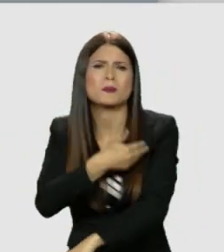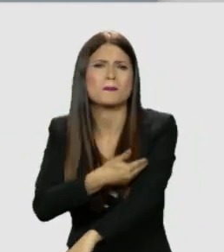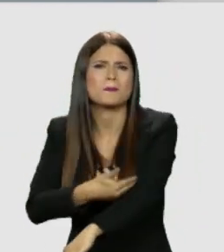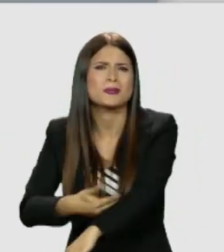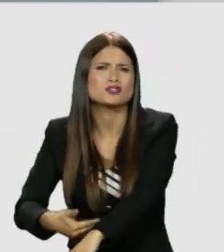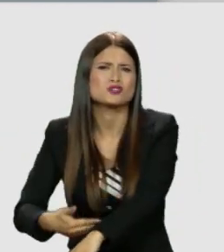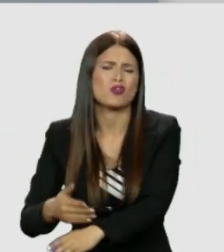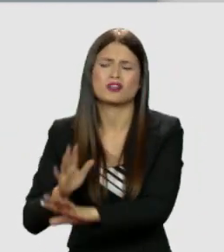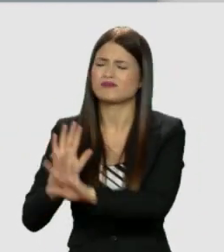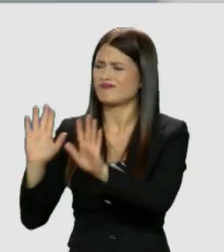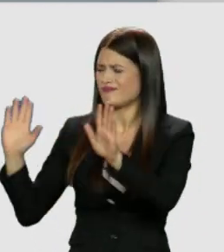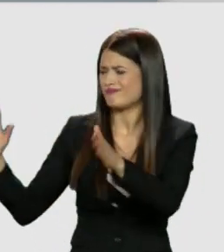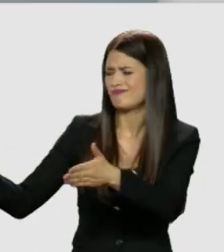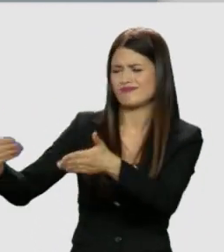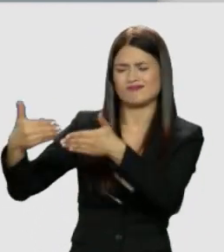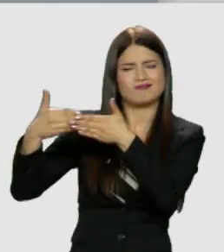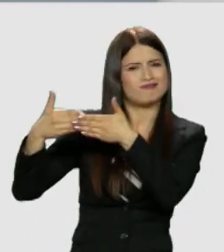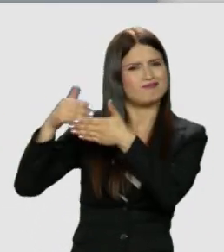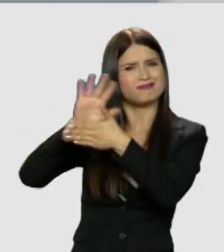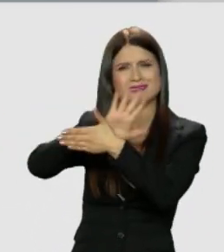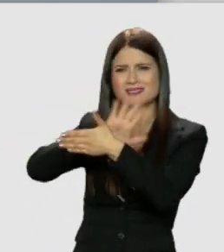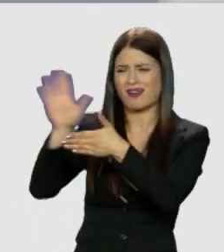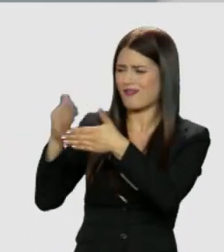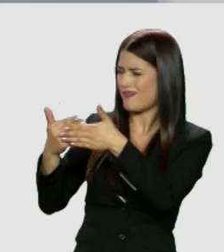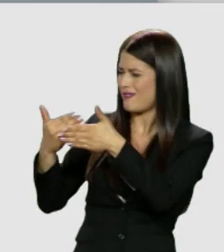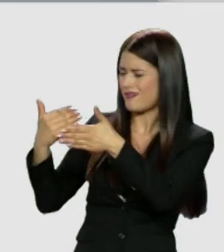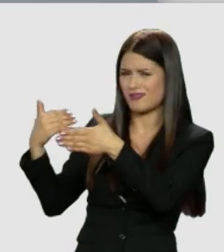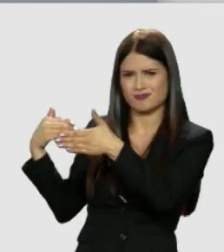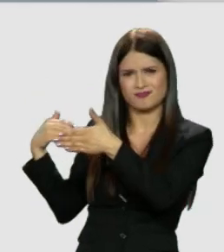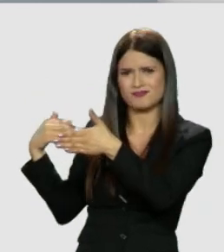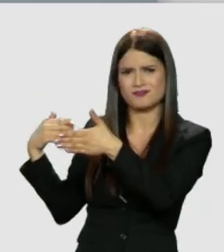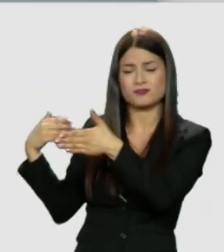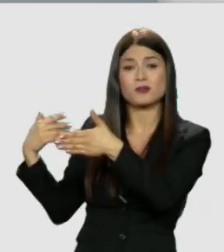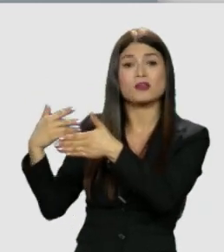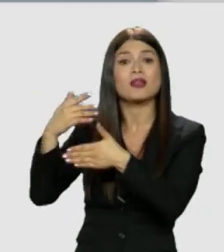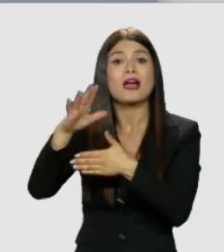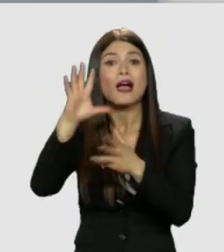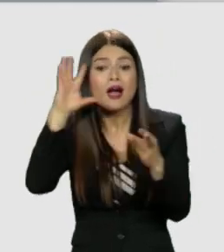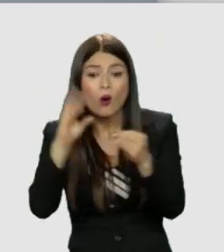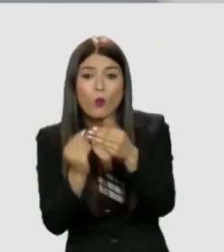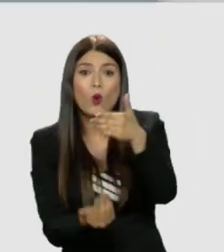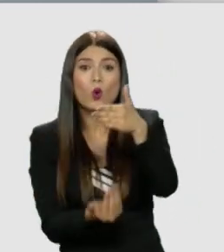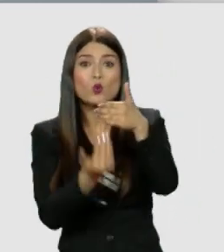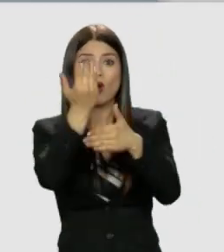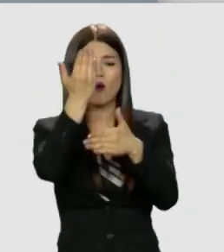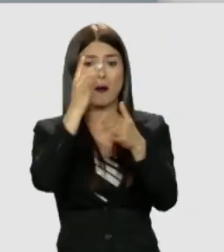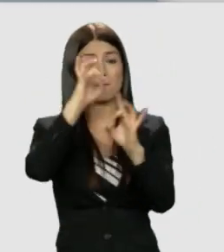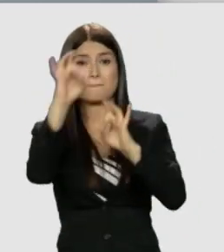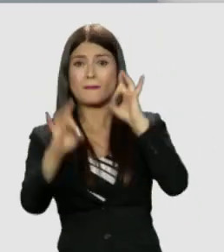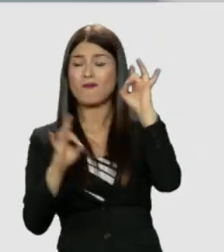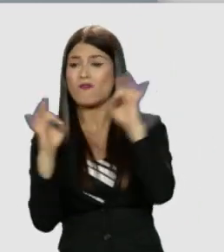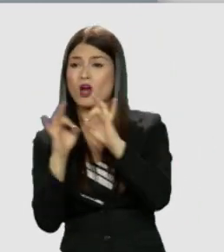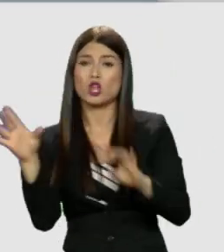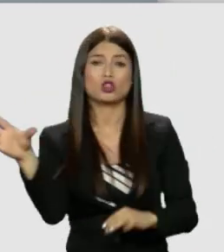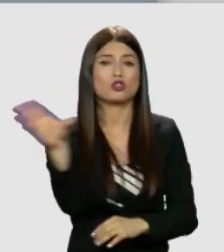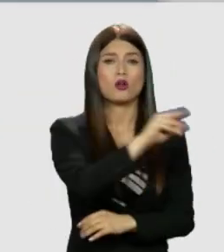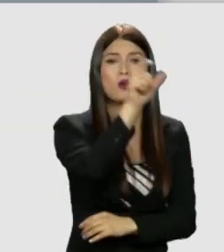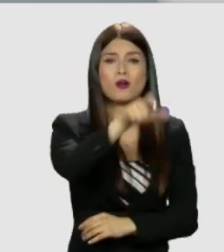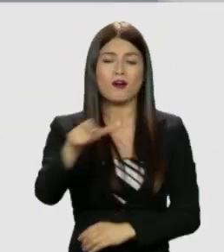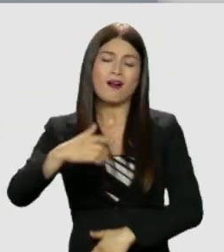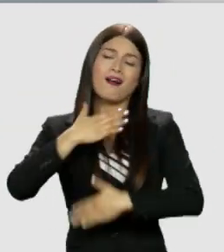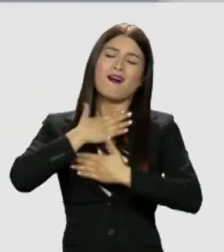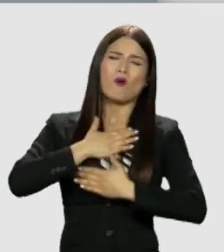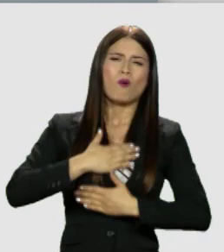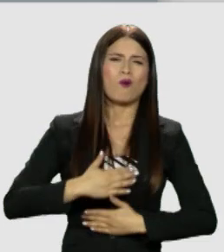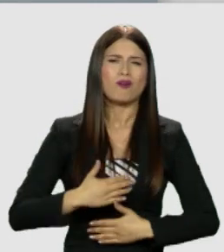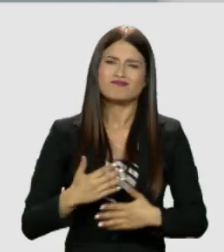siglo este nuevo acuerdo Posiblemente no deja totalmente satisfecho a todo el mundo así sucede